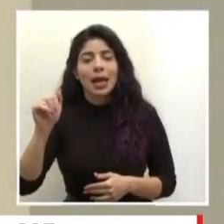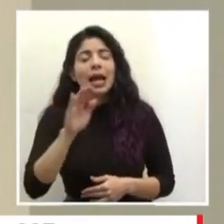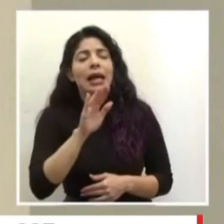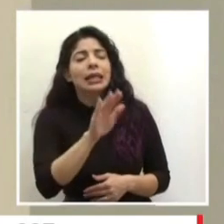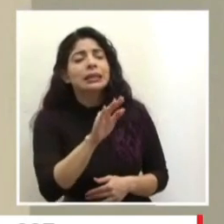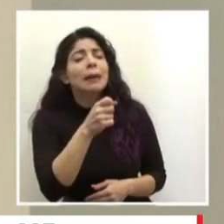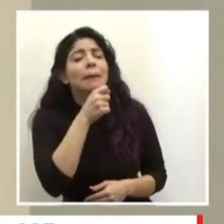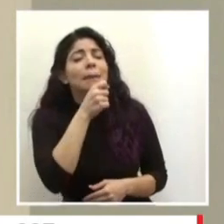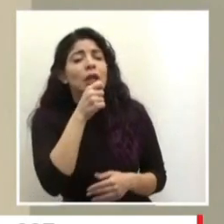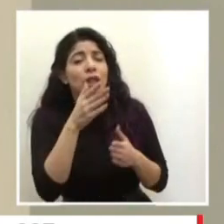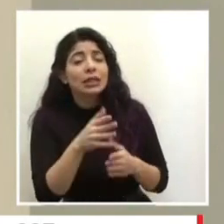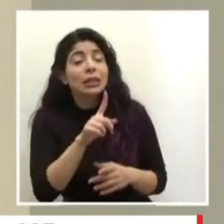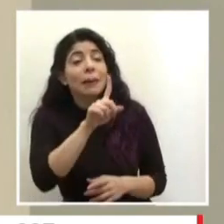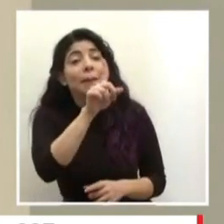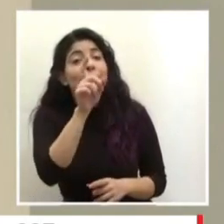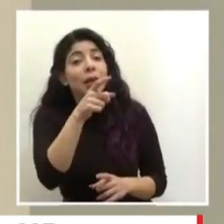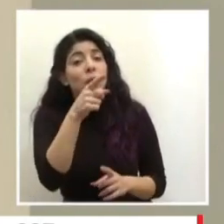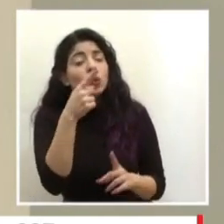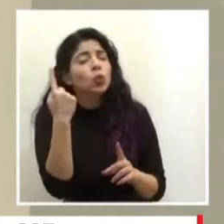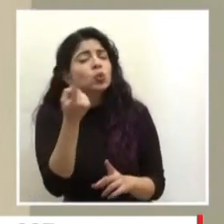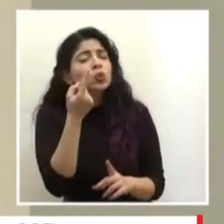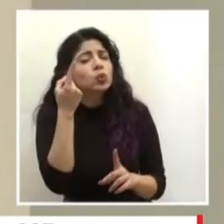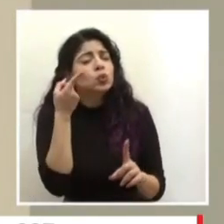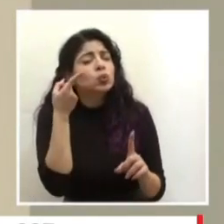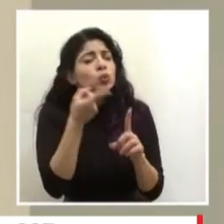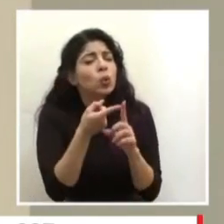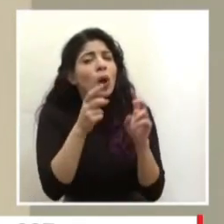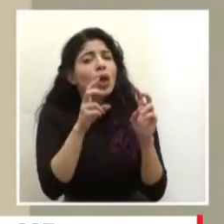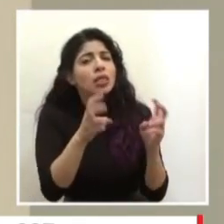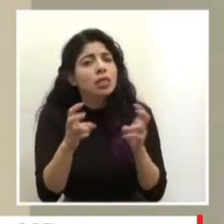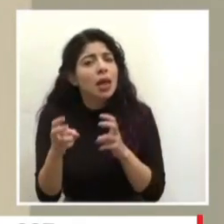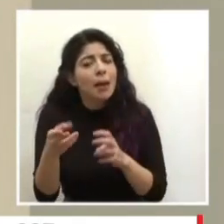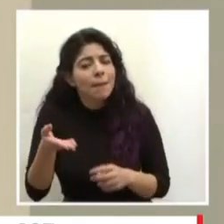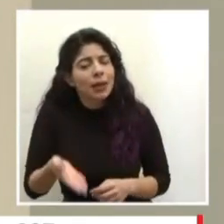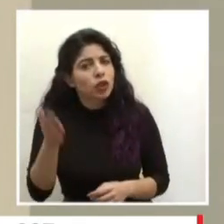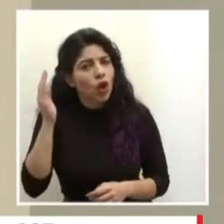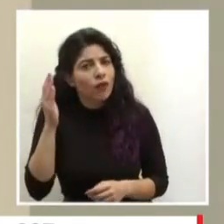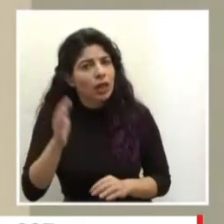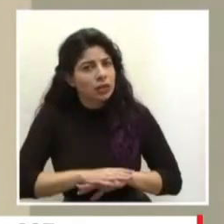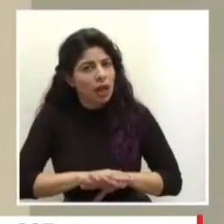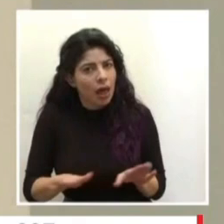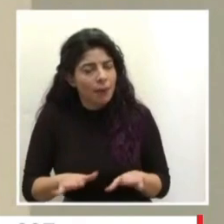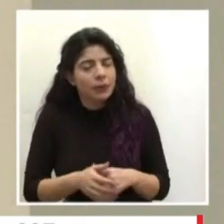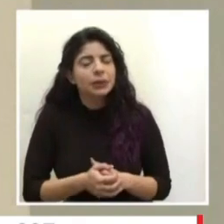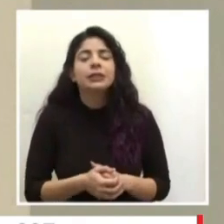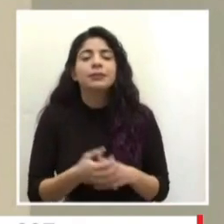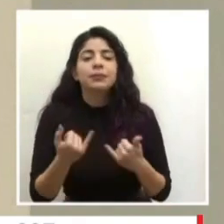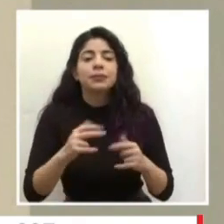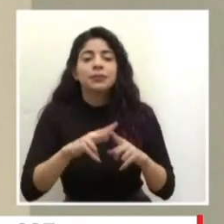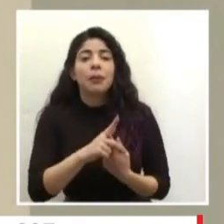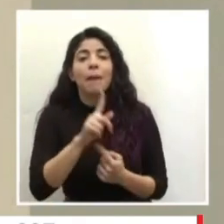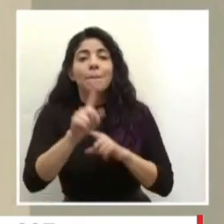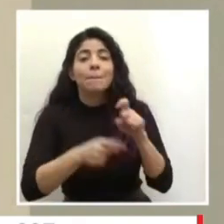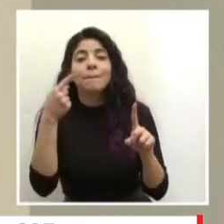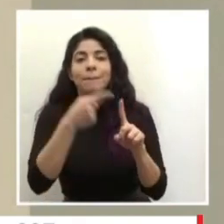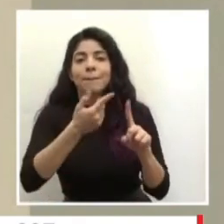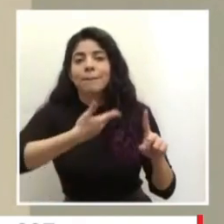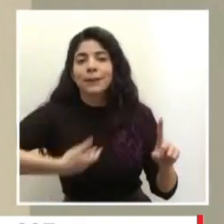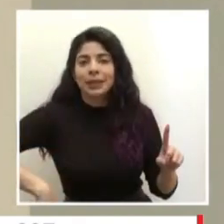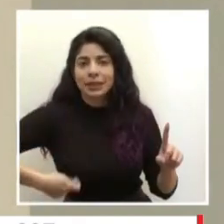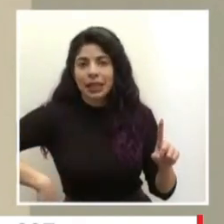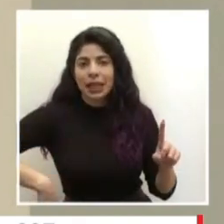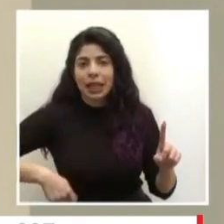las consultas que se hagan, que sean únicamente de los temas abordados en esta conferencia. Vamos a iniciar con las consultas del presidente de la